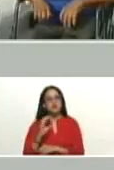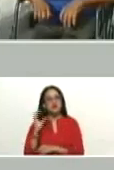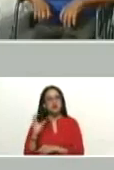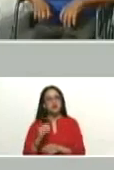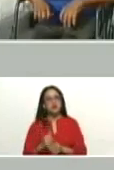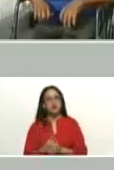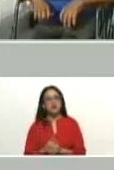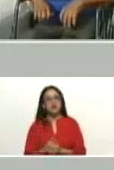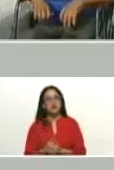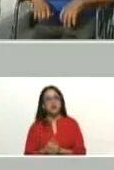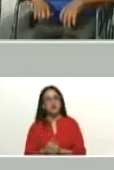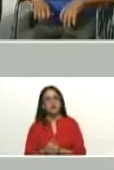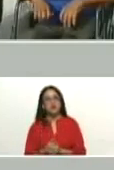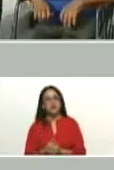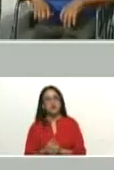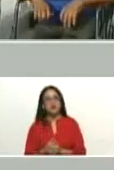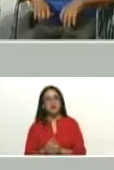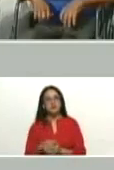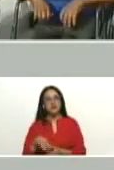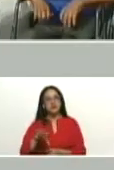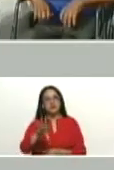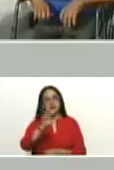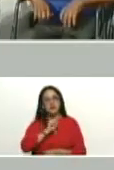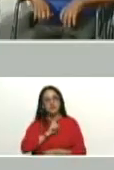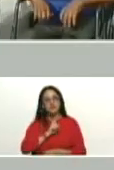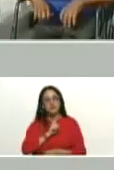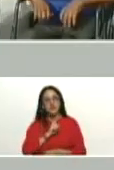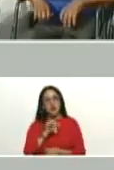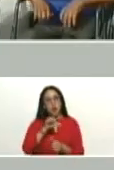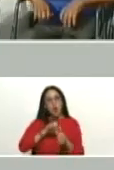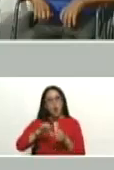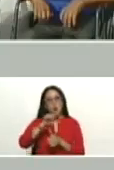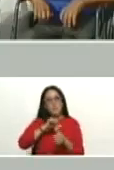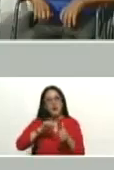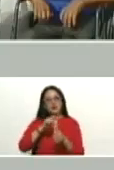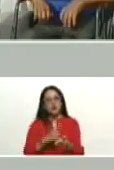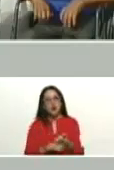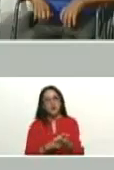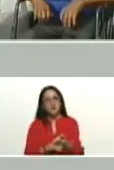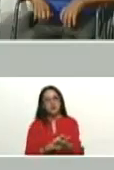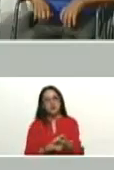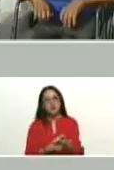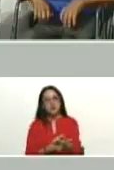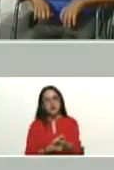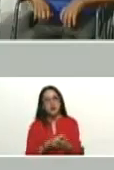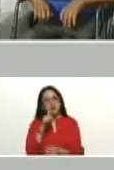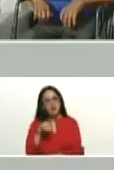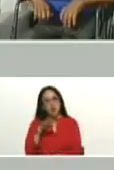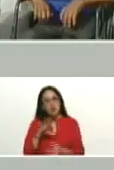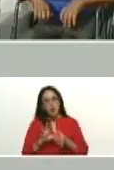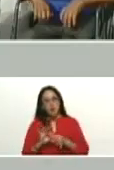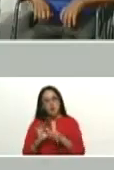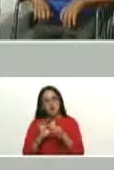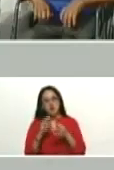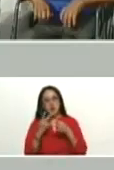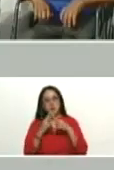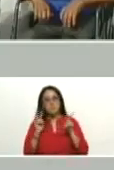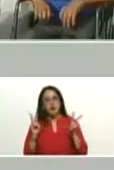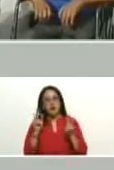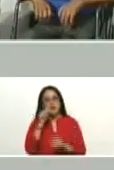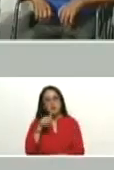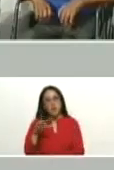paz, de entendimiento, de cooperación, de hermandad, pueblos unidos en la paz,